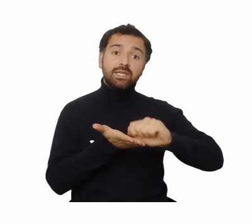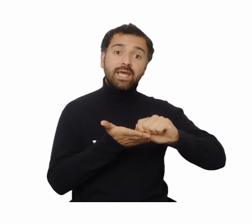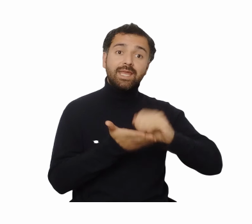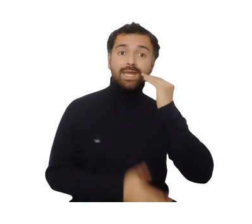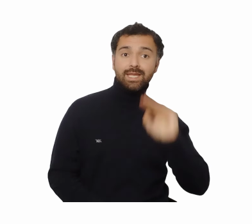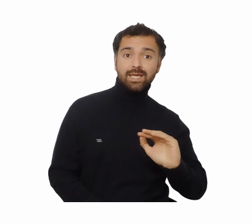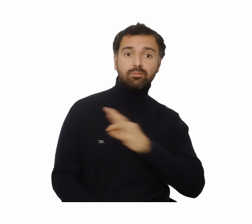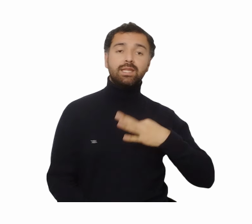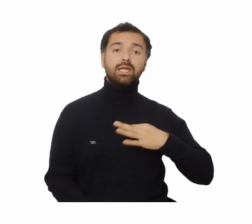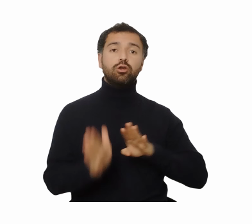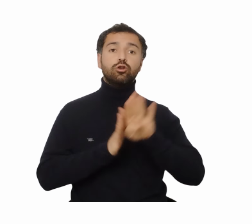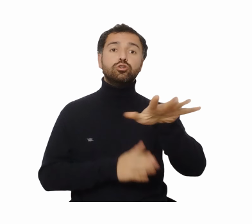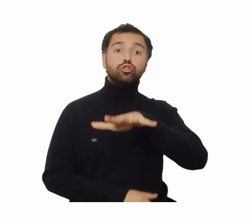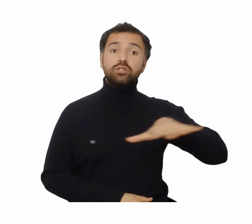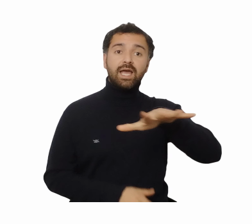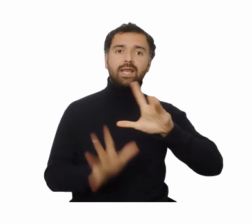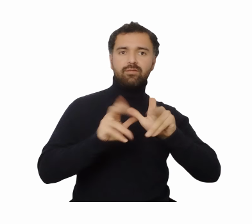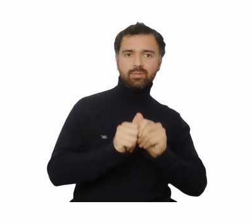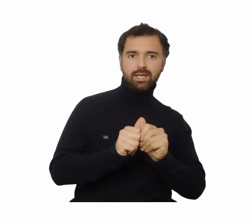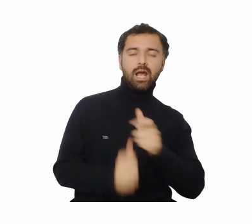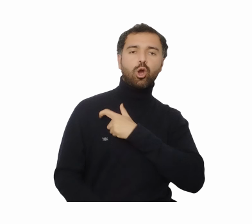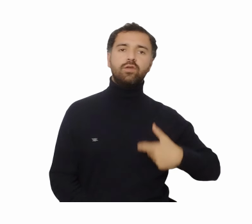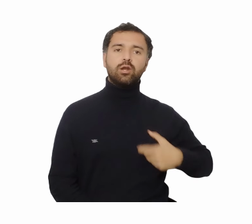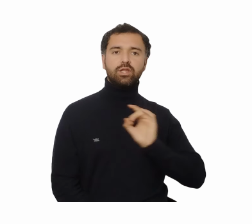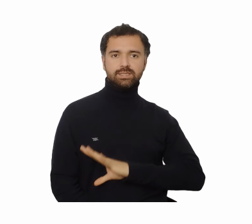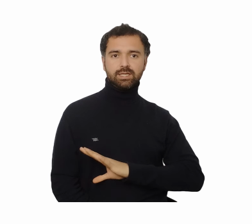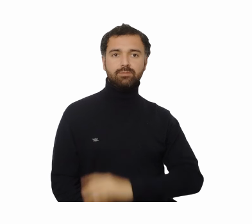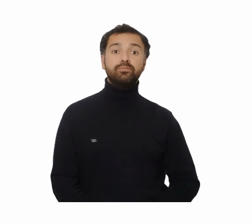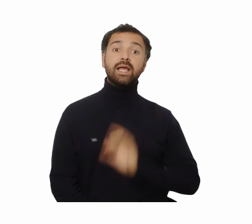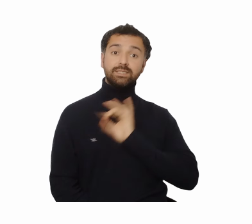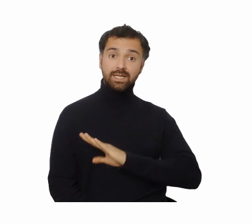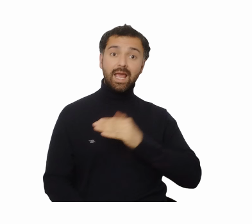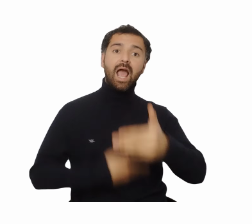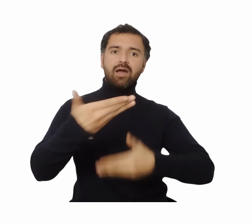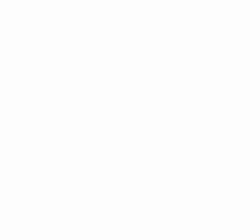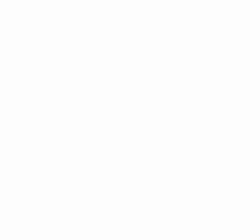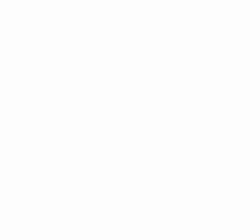Niñez, Ministerio de Desarrollo Social y Familia, Gobierno de Chile. Chile avanza contigo.